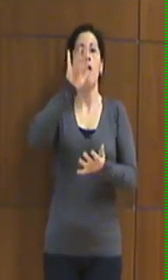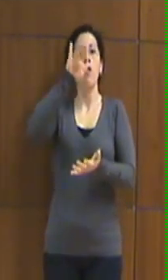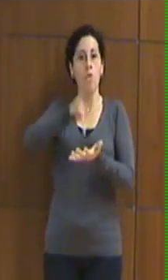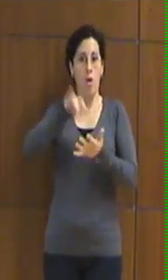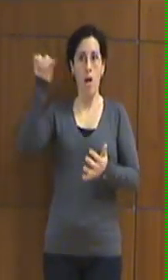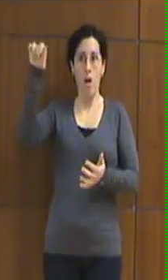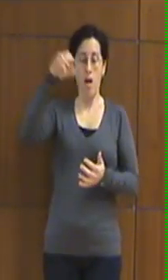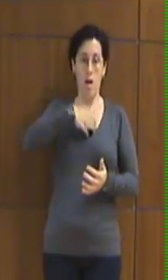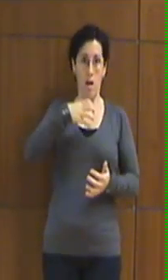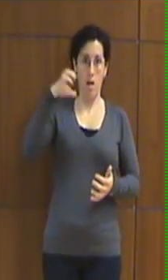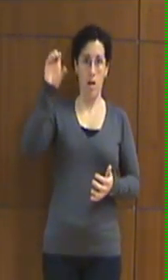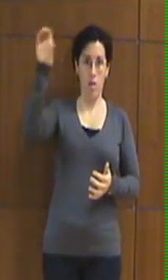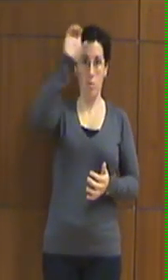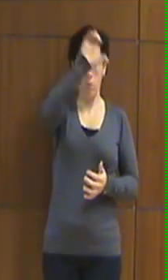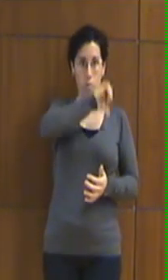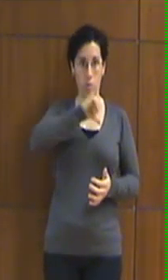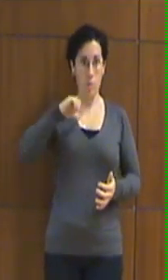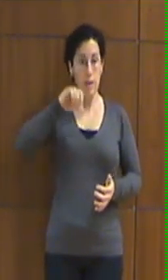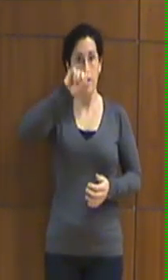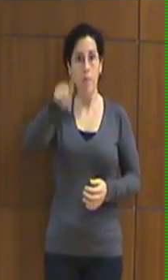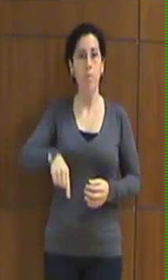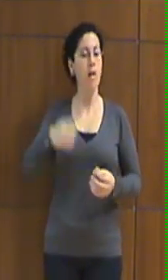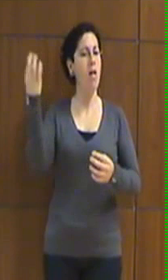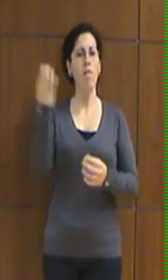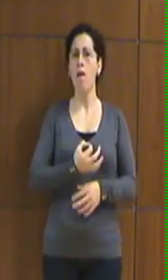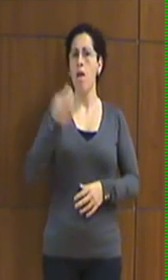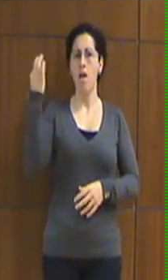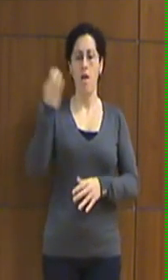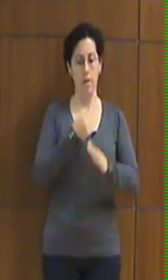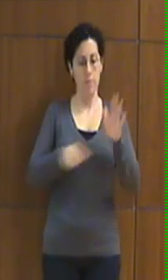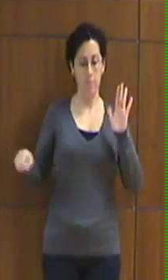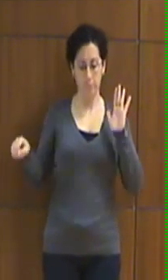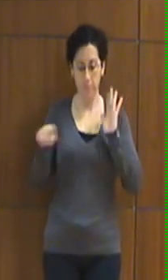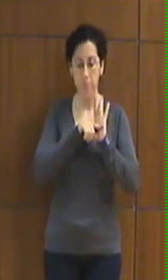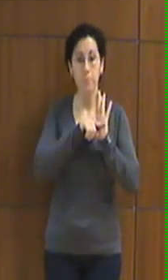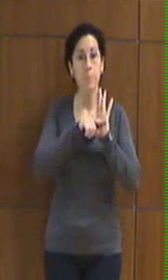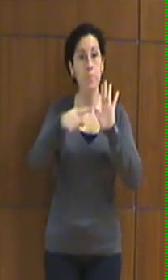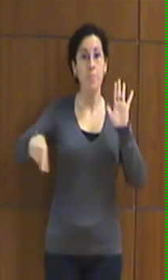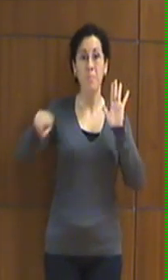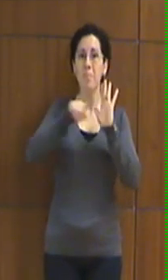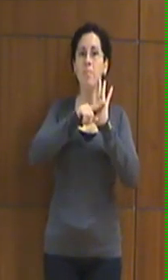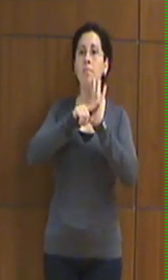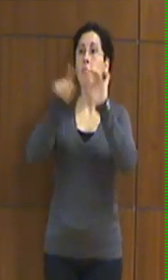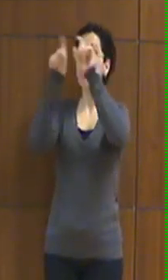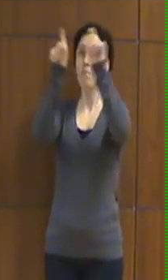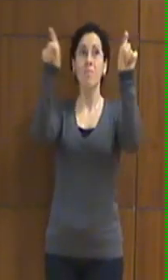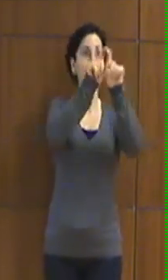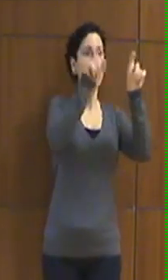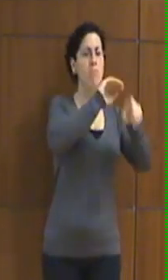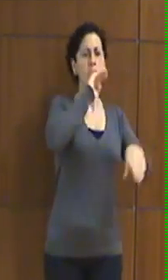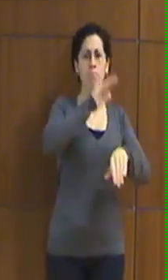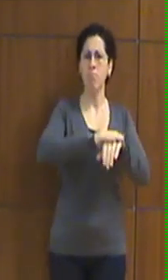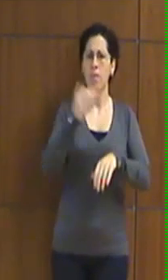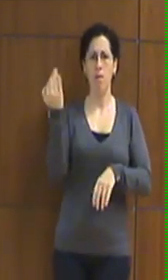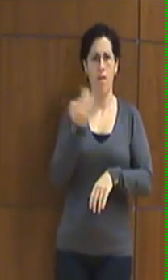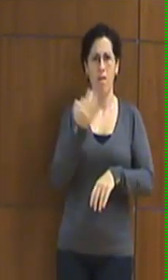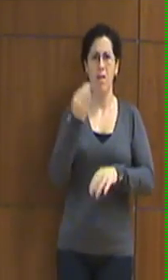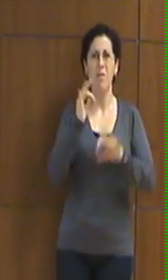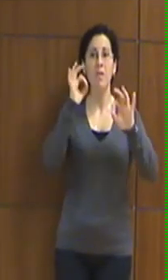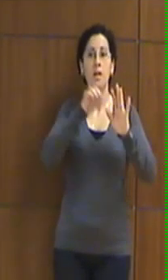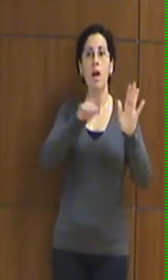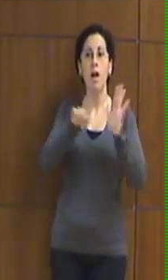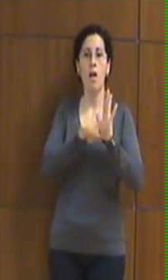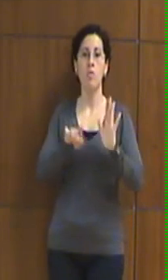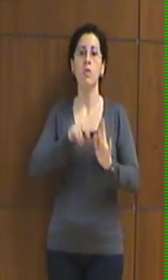autonómicas, deben incluir una serie de cláusulas que las empresas deben cumplir, de cláusulas sociales, para